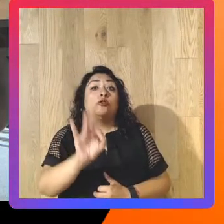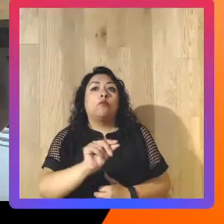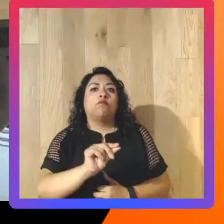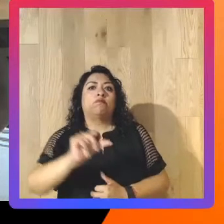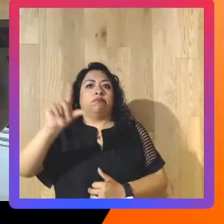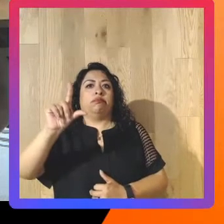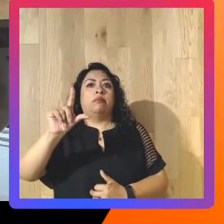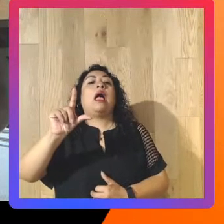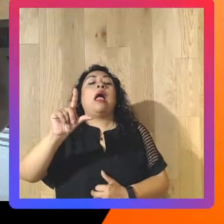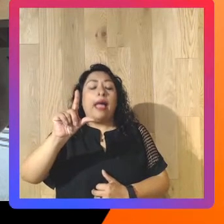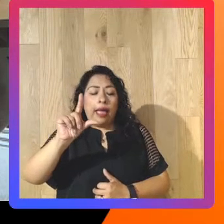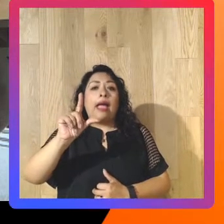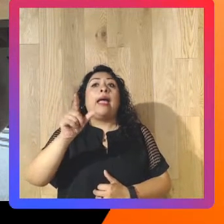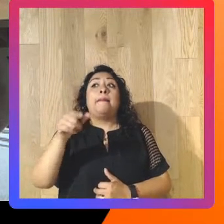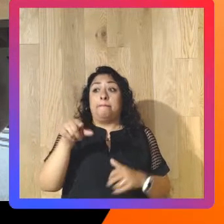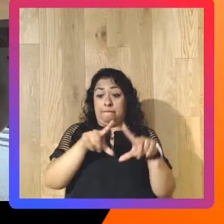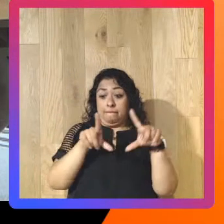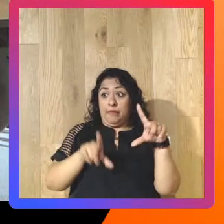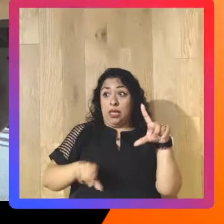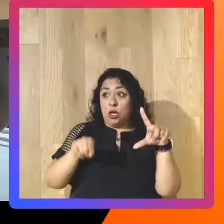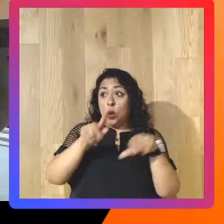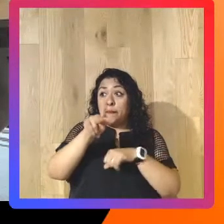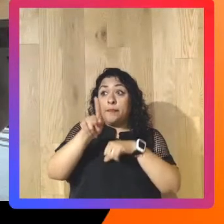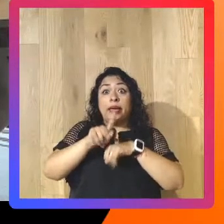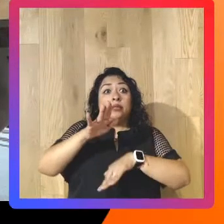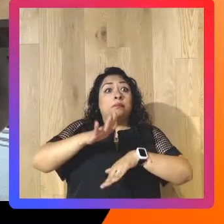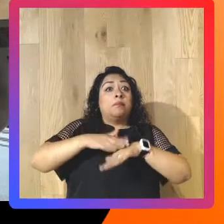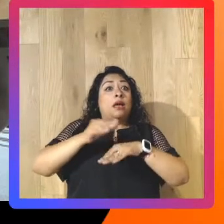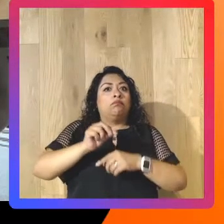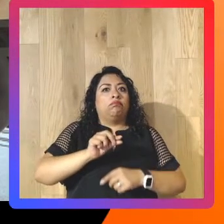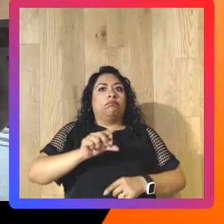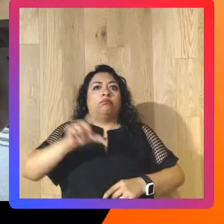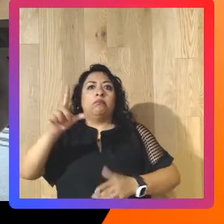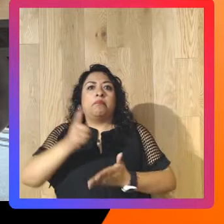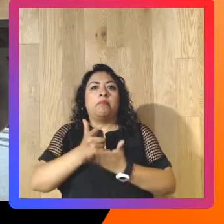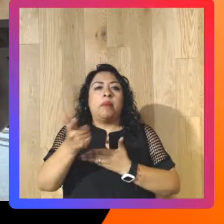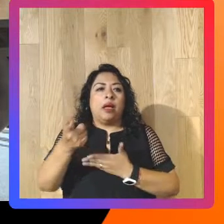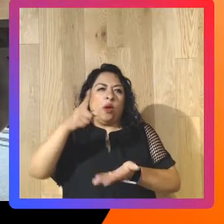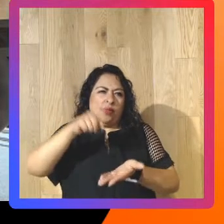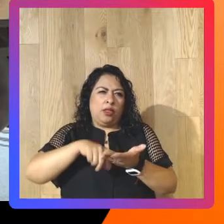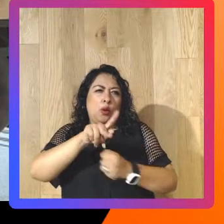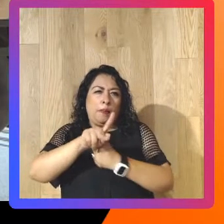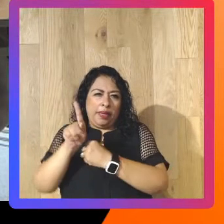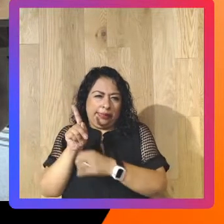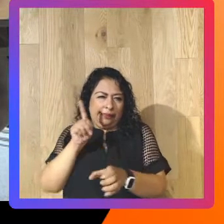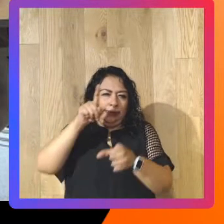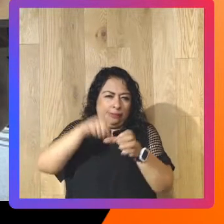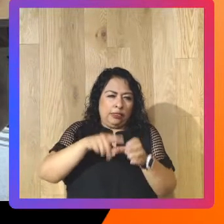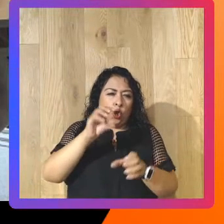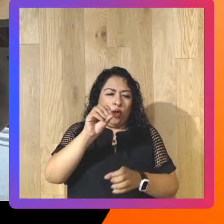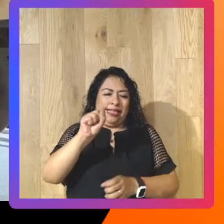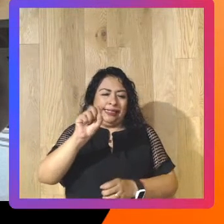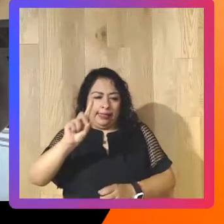43.6%, lo que ubica como el país con el mayor aumento salarial dentro de los países miembros de la